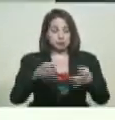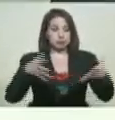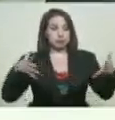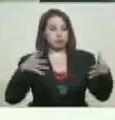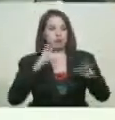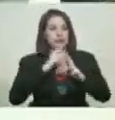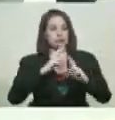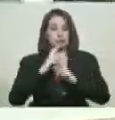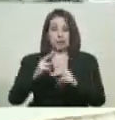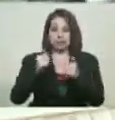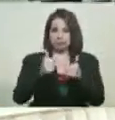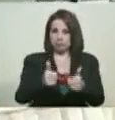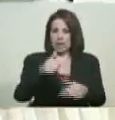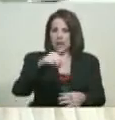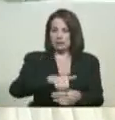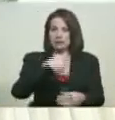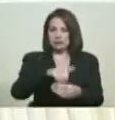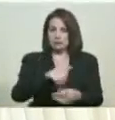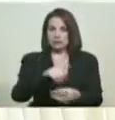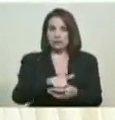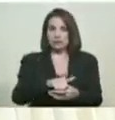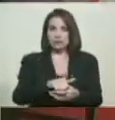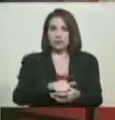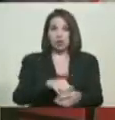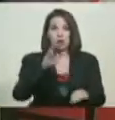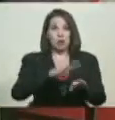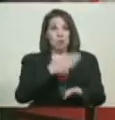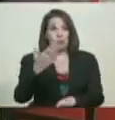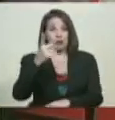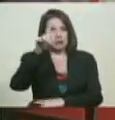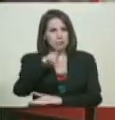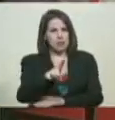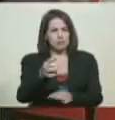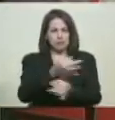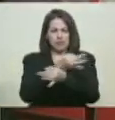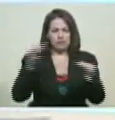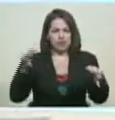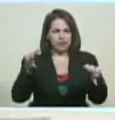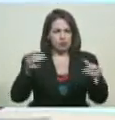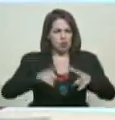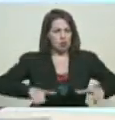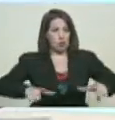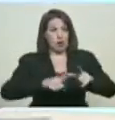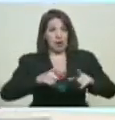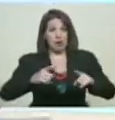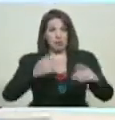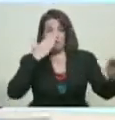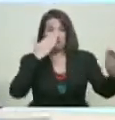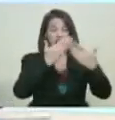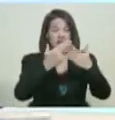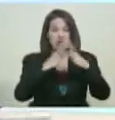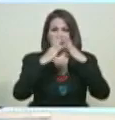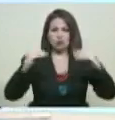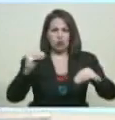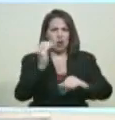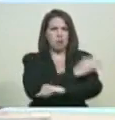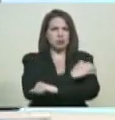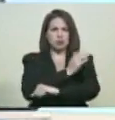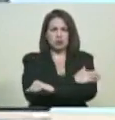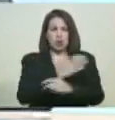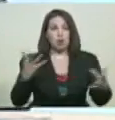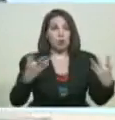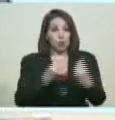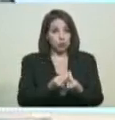maravilloso porque además se dio el escenario perfecto enfrentar a toda la oposición junta